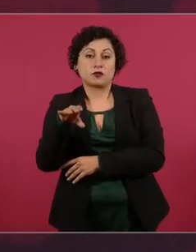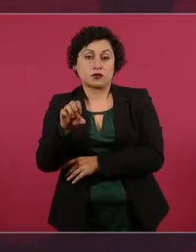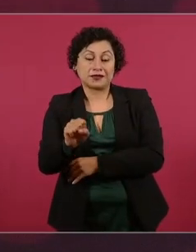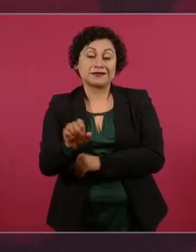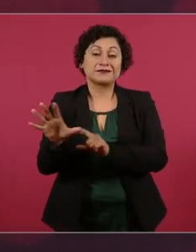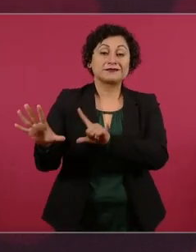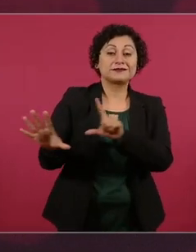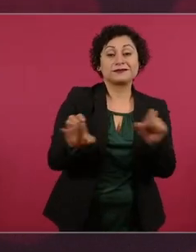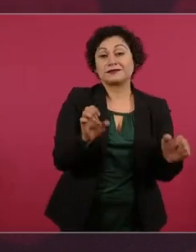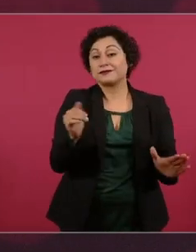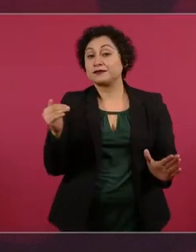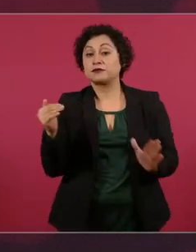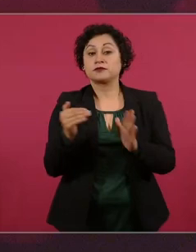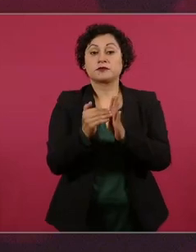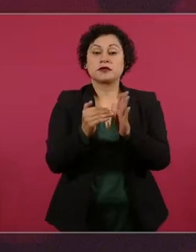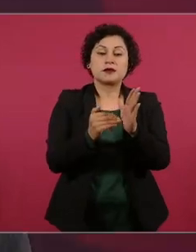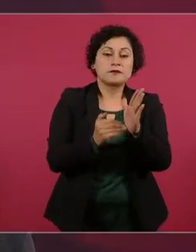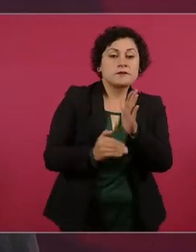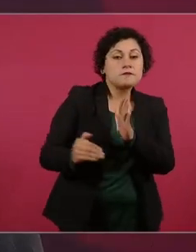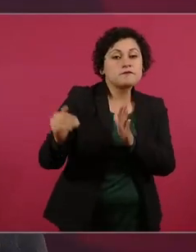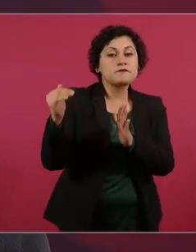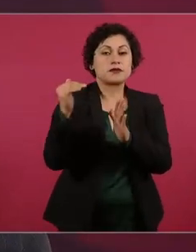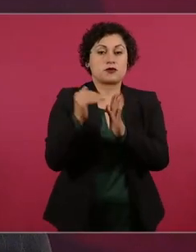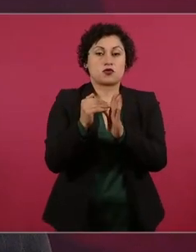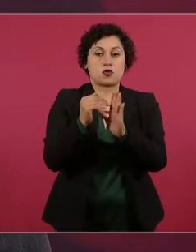2.700 mil millones es lo que